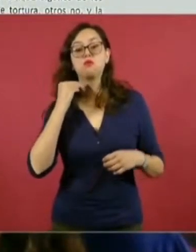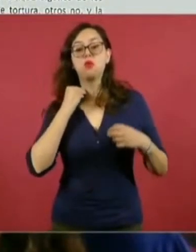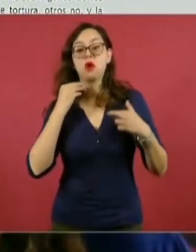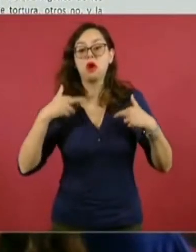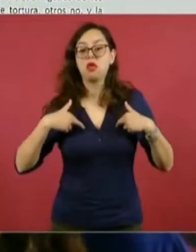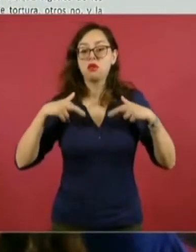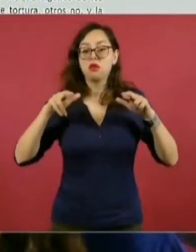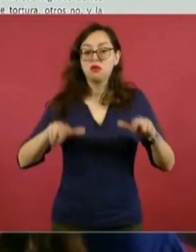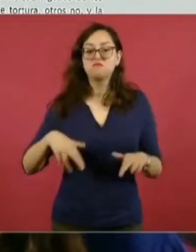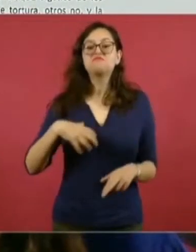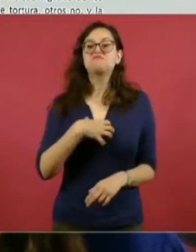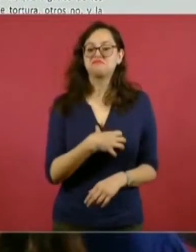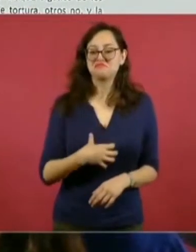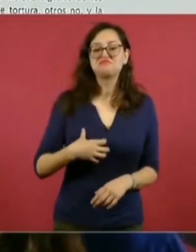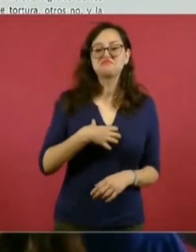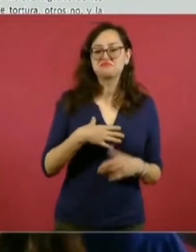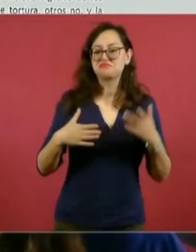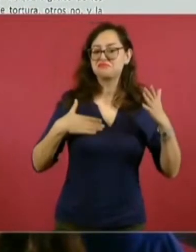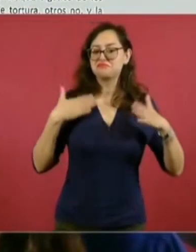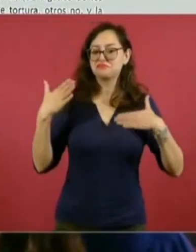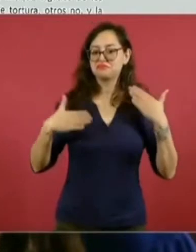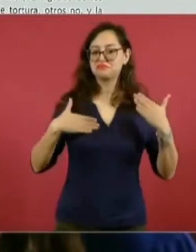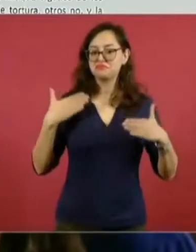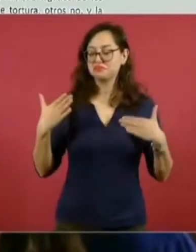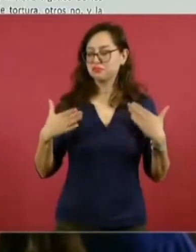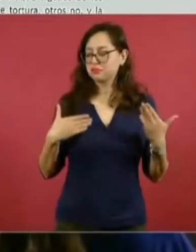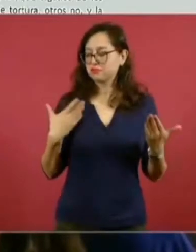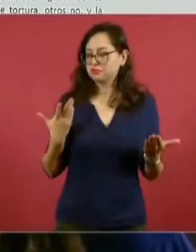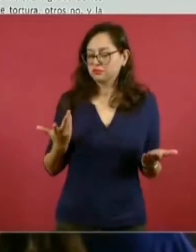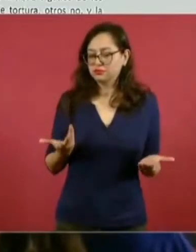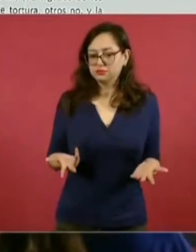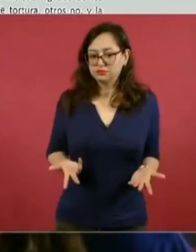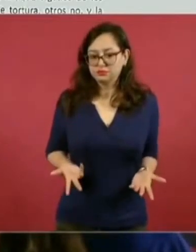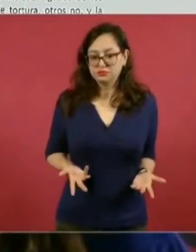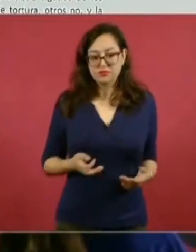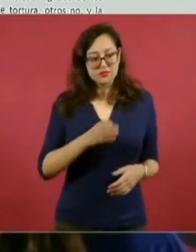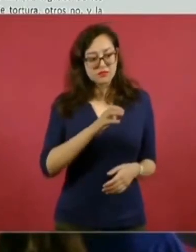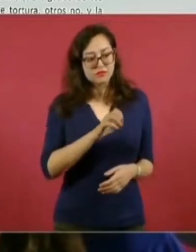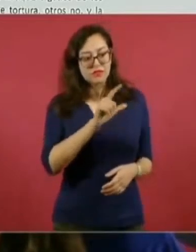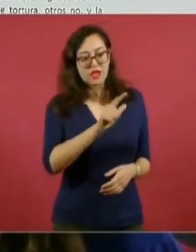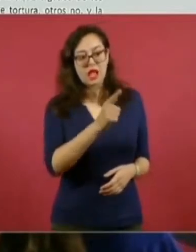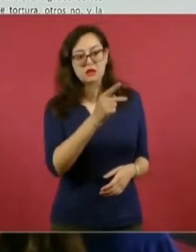los familiares de los jóvenes y lo celebra el PRO.